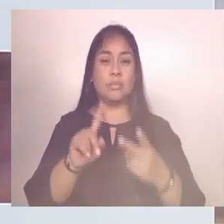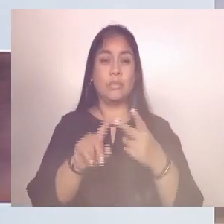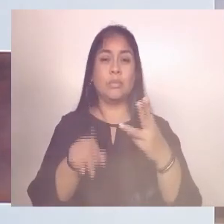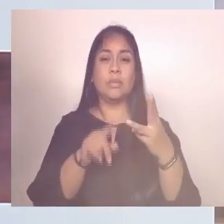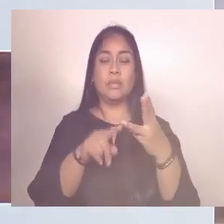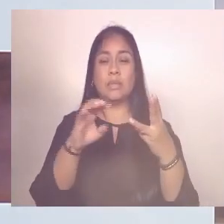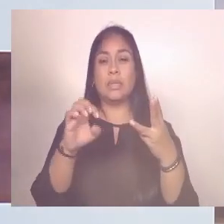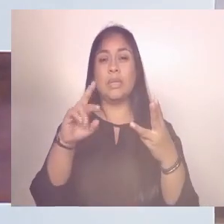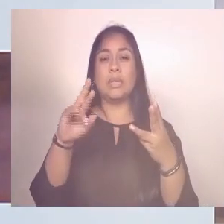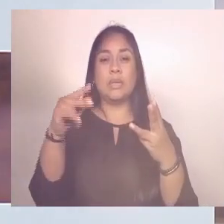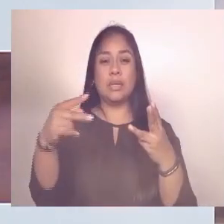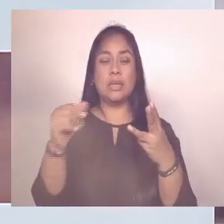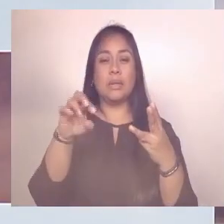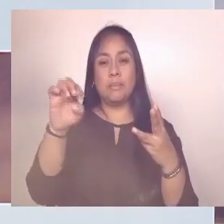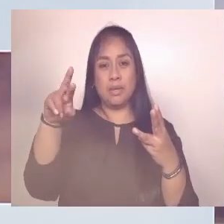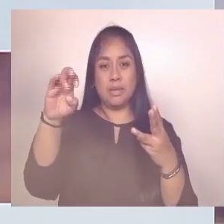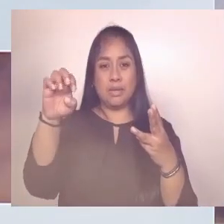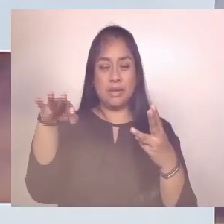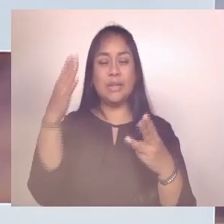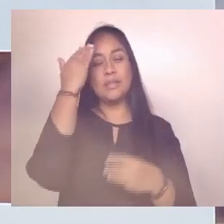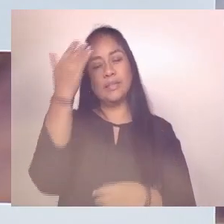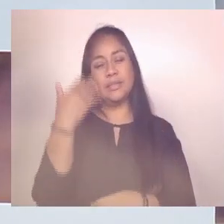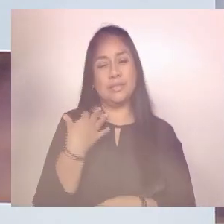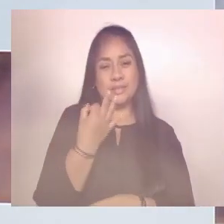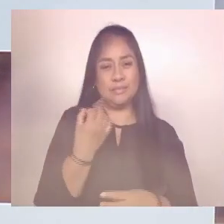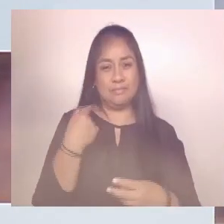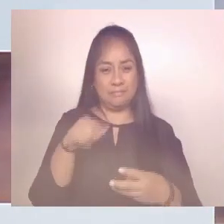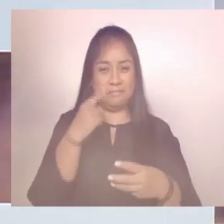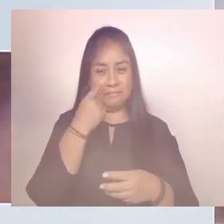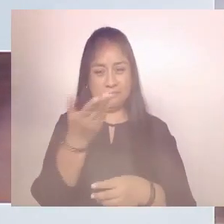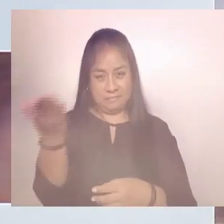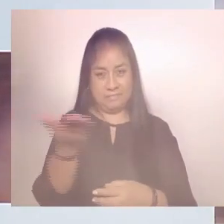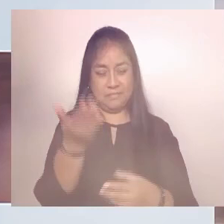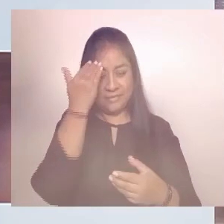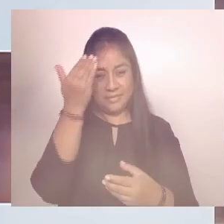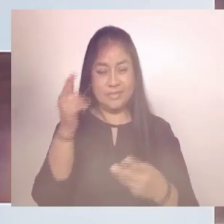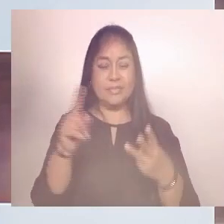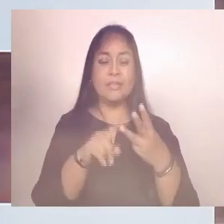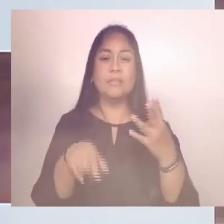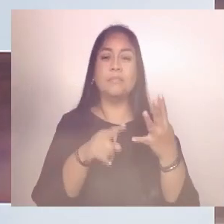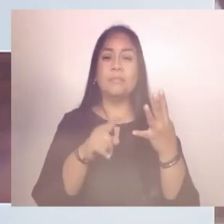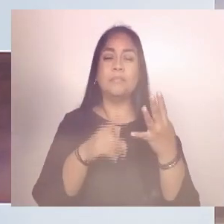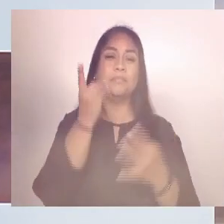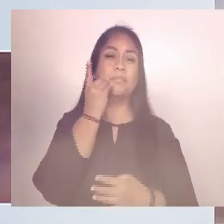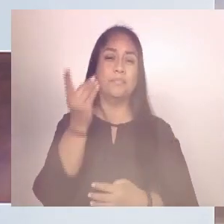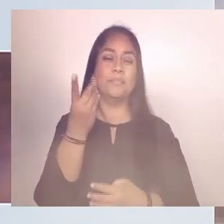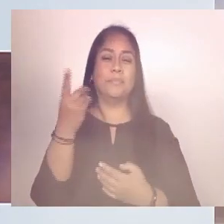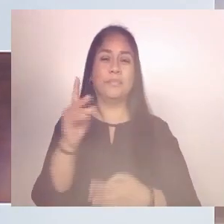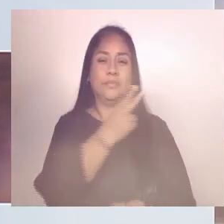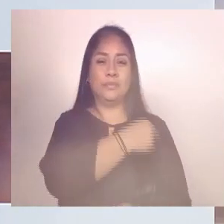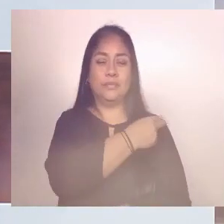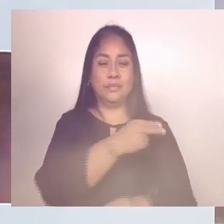Erika Pérez, gracias por la invitación que recibí de su parte. Directora ejecutiva del Hospital San Juan de